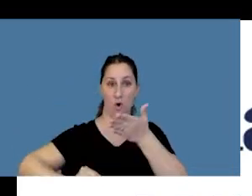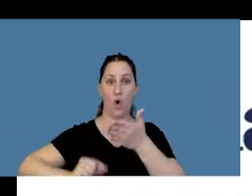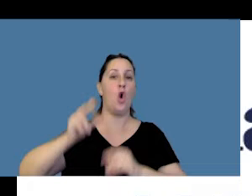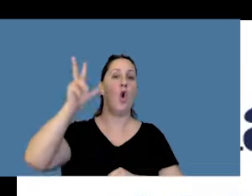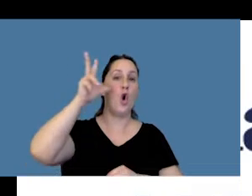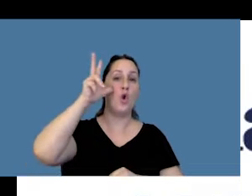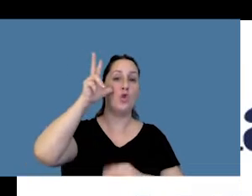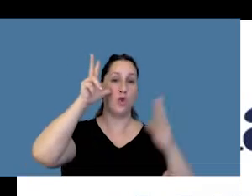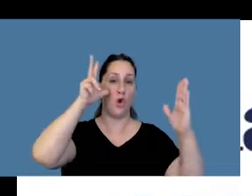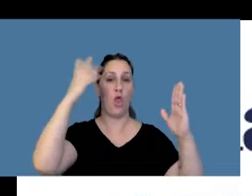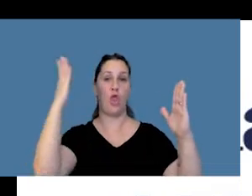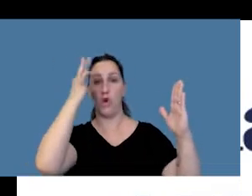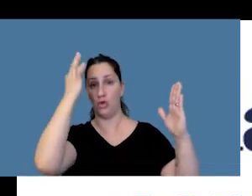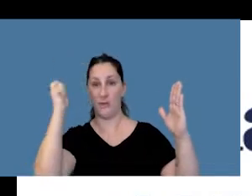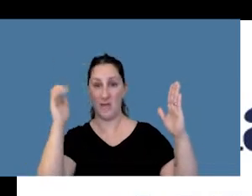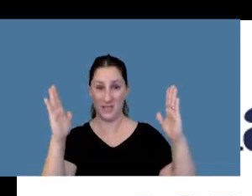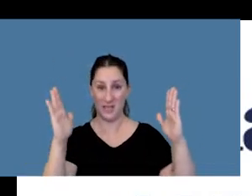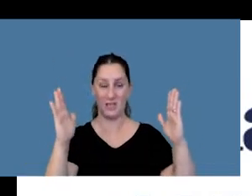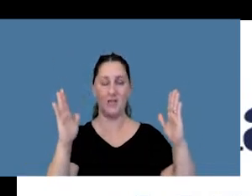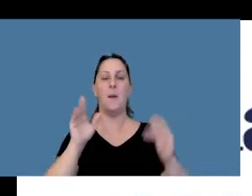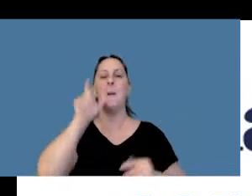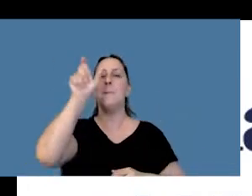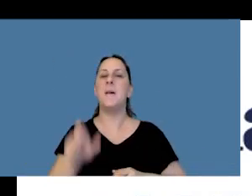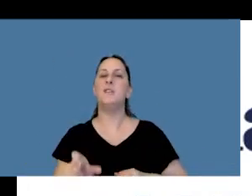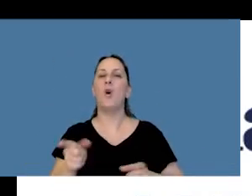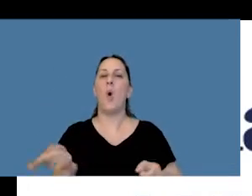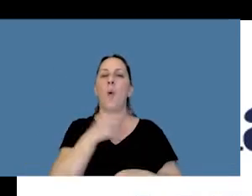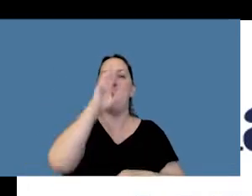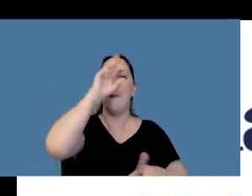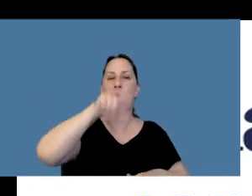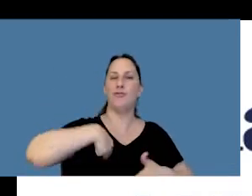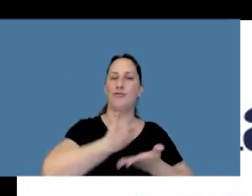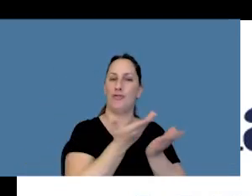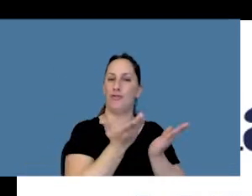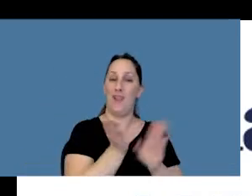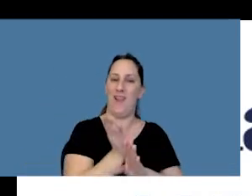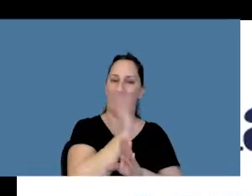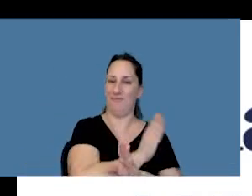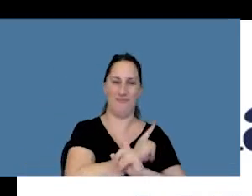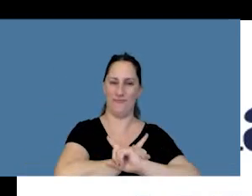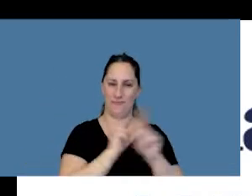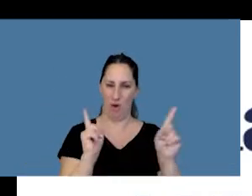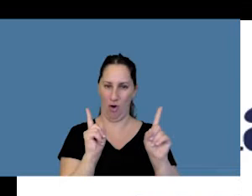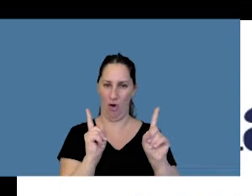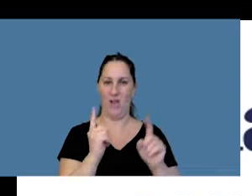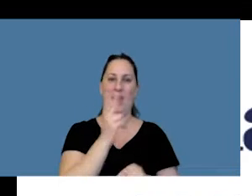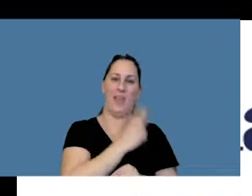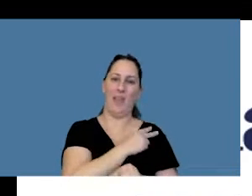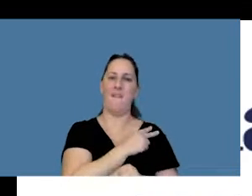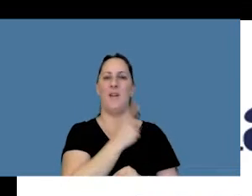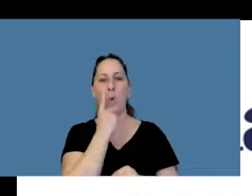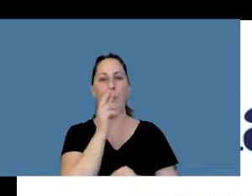12 meses, el trabajador ya no puede volver al plan anterior, jefes y jefas de hogar, por